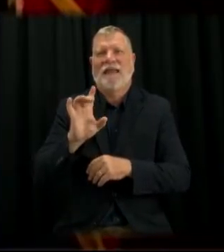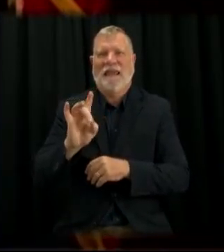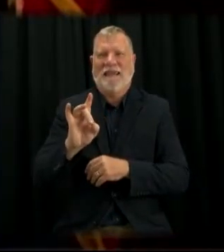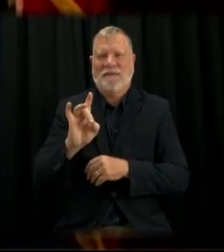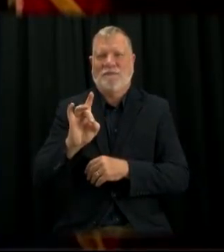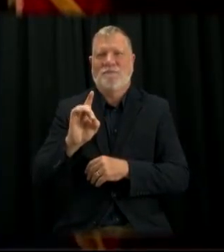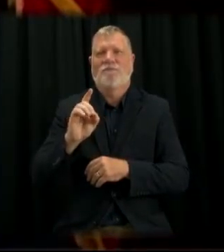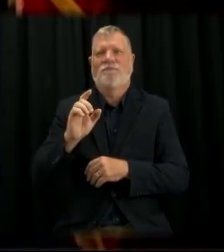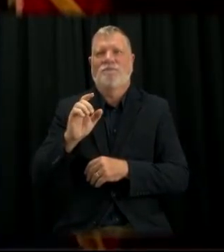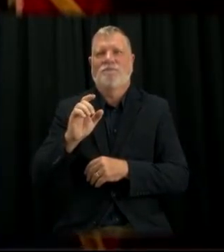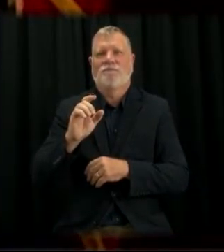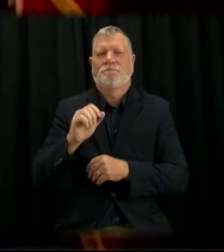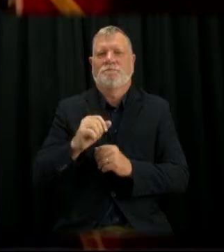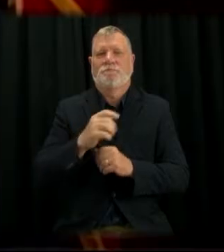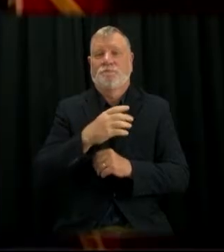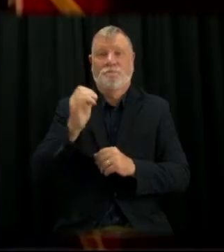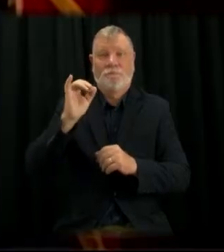único.